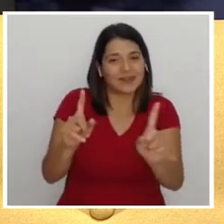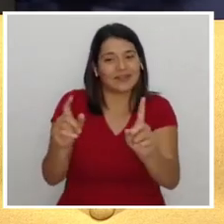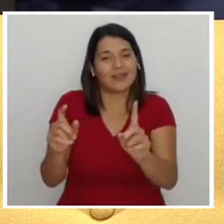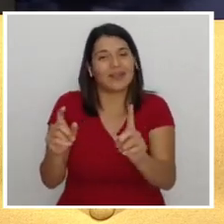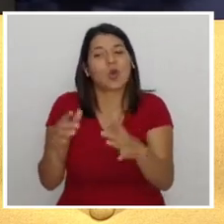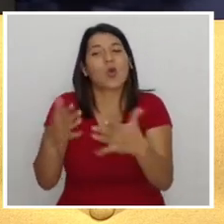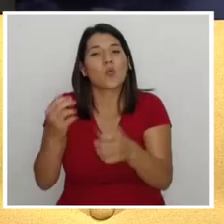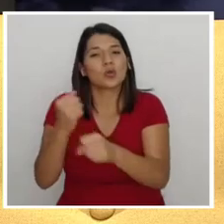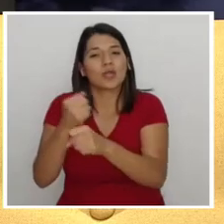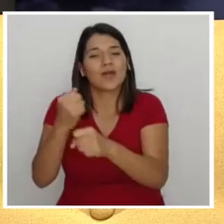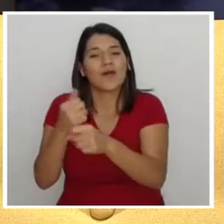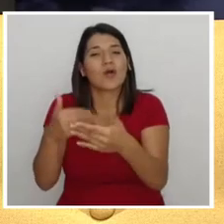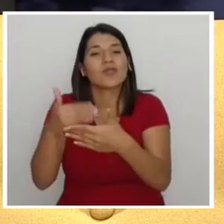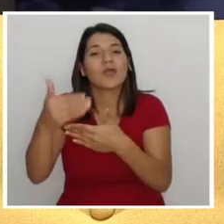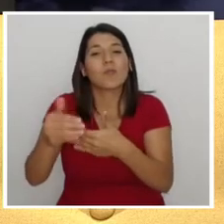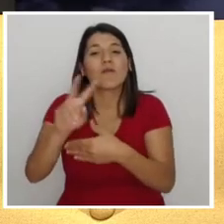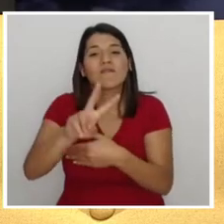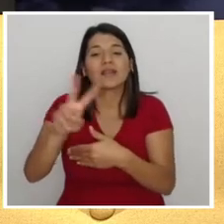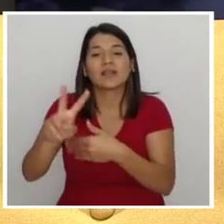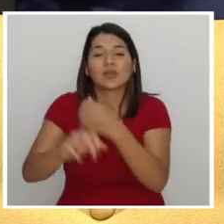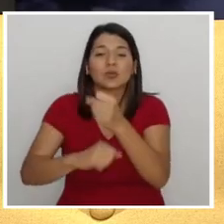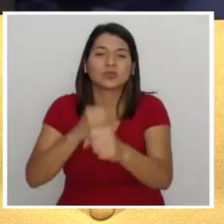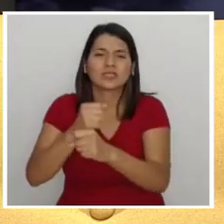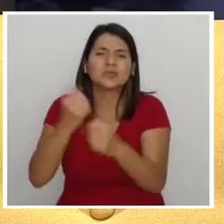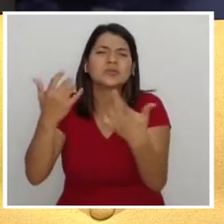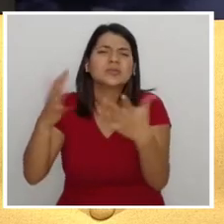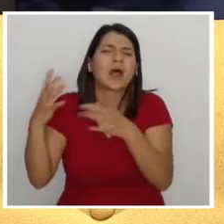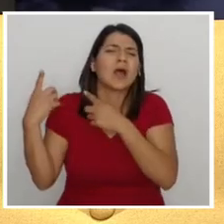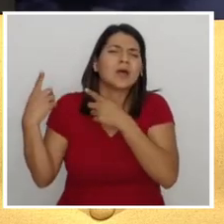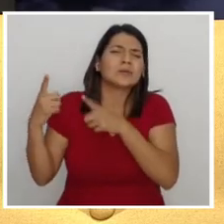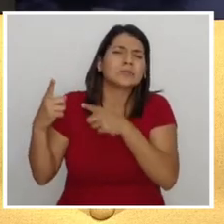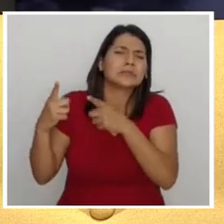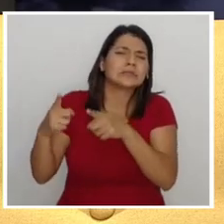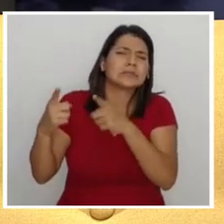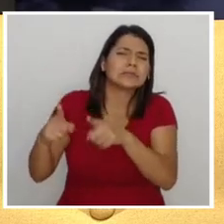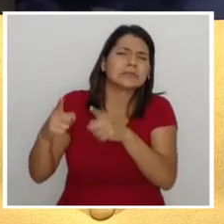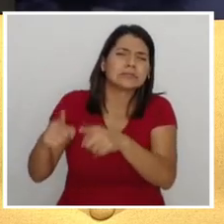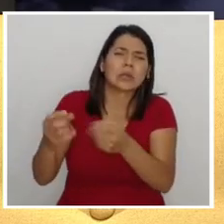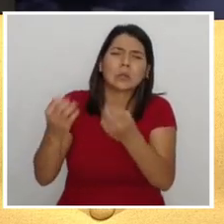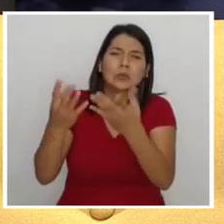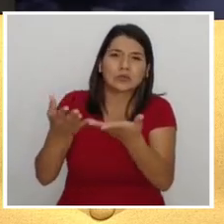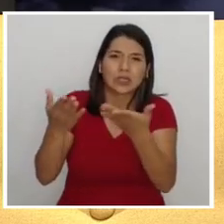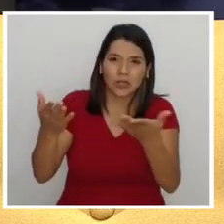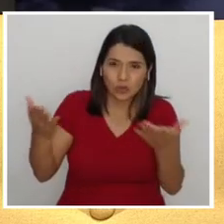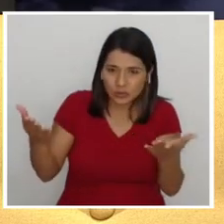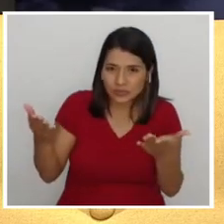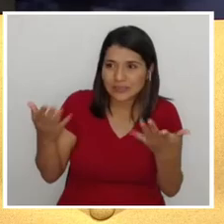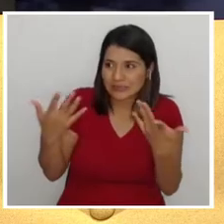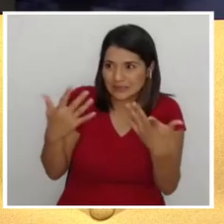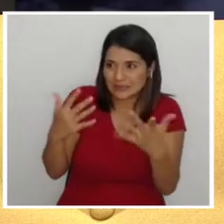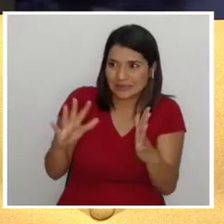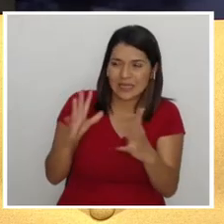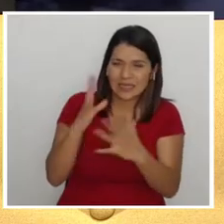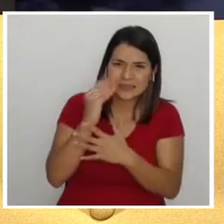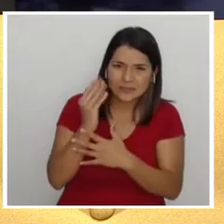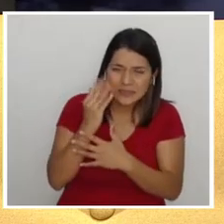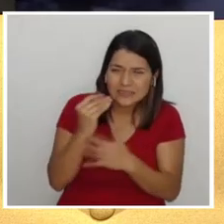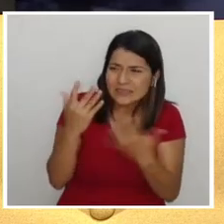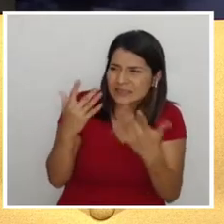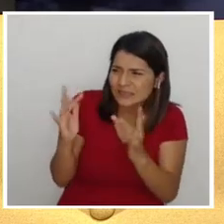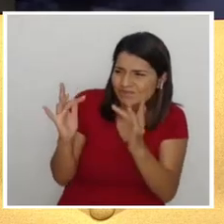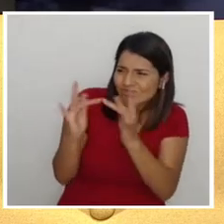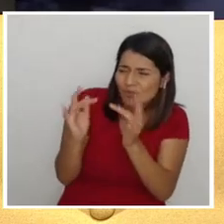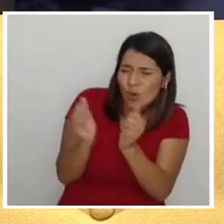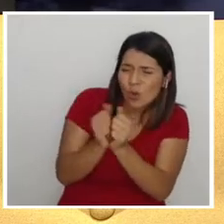cosas durante este trayecto donde has vivido y has estado en primera línea en el dolor de las personas. Entonces